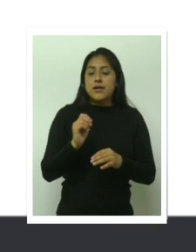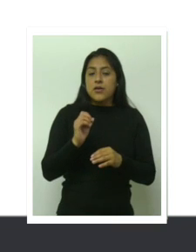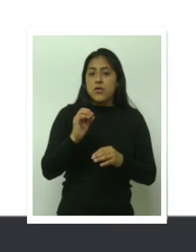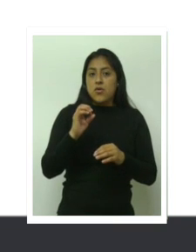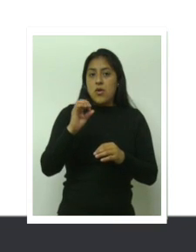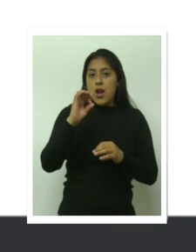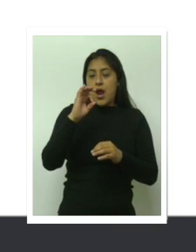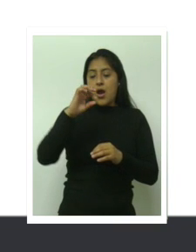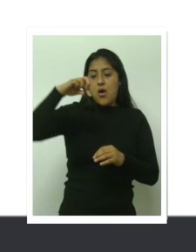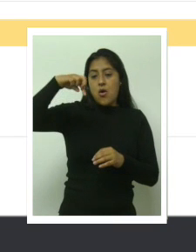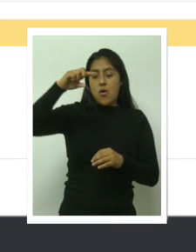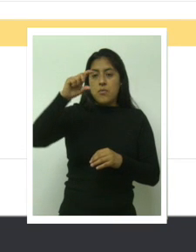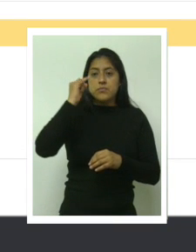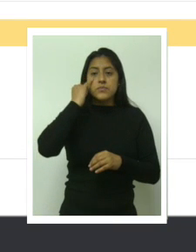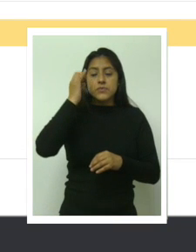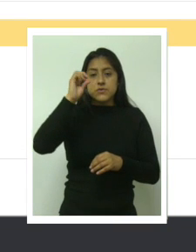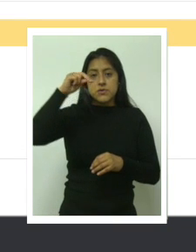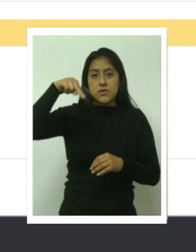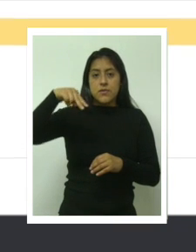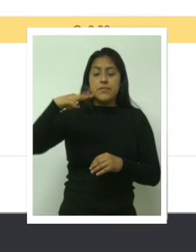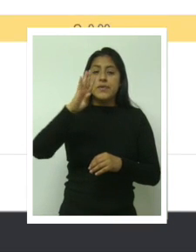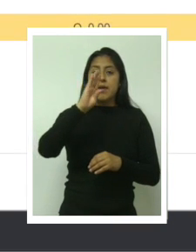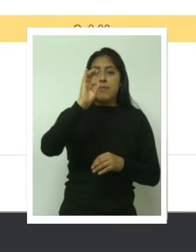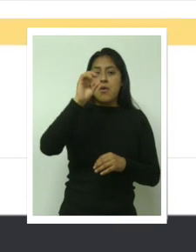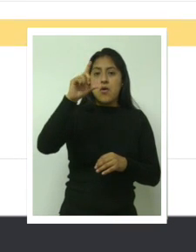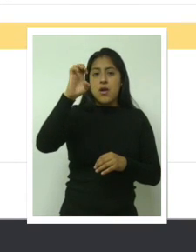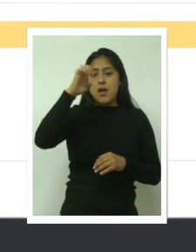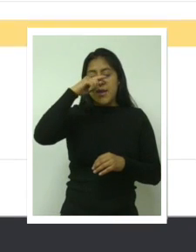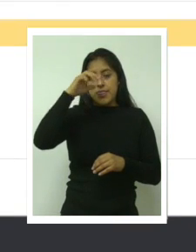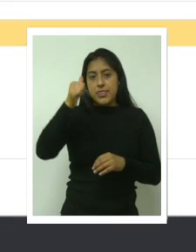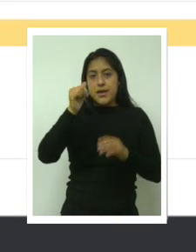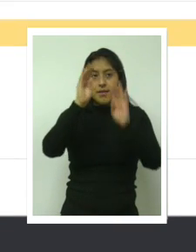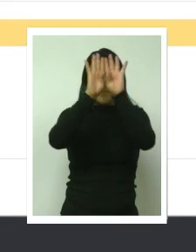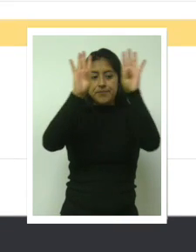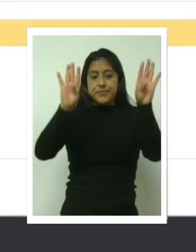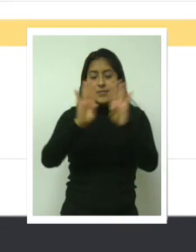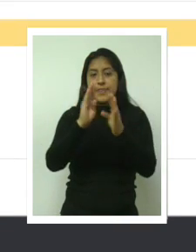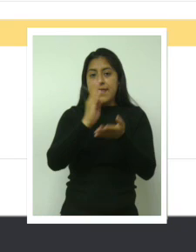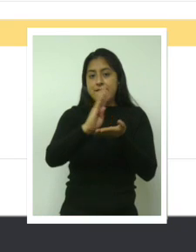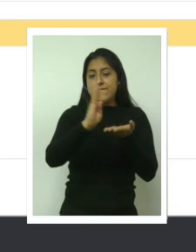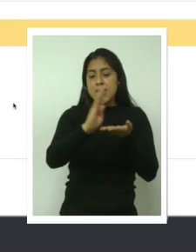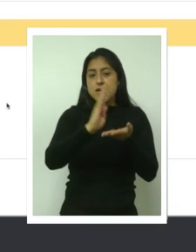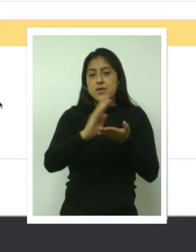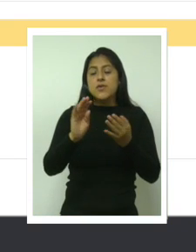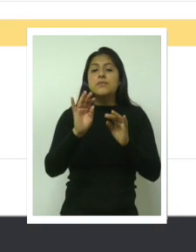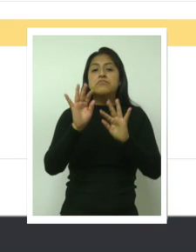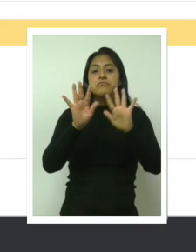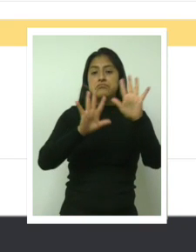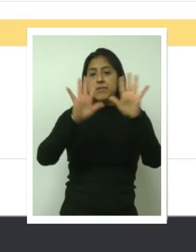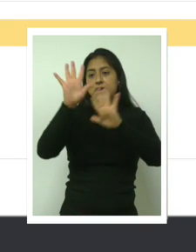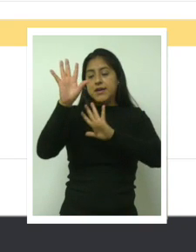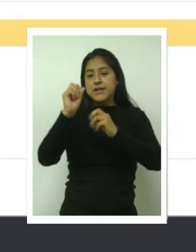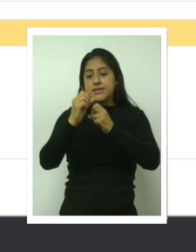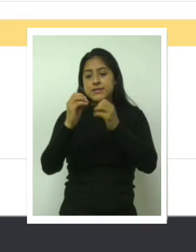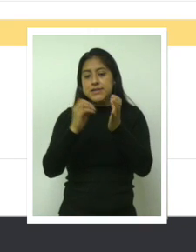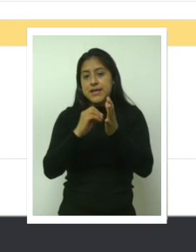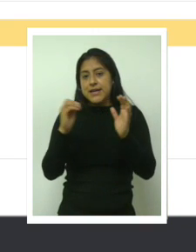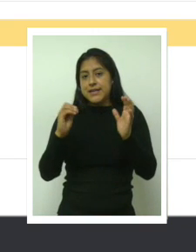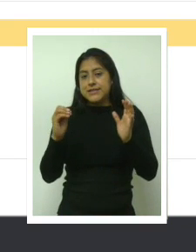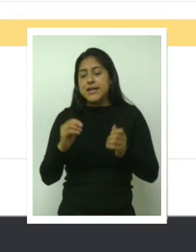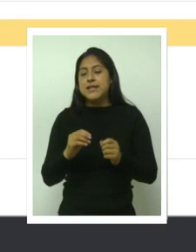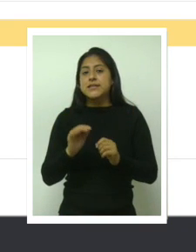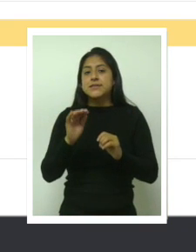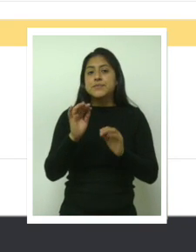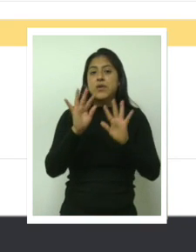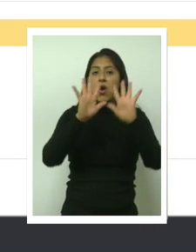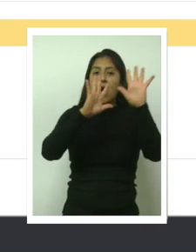o si se gestiona en línea con la opción de boleta de banco es de 15 quetzales. Y si se tramita pagando con tarjeta de crédito